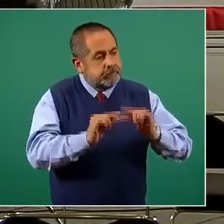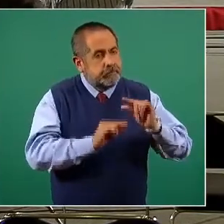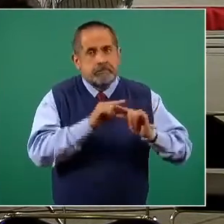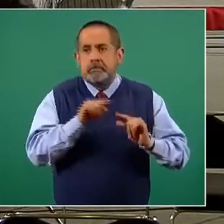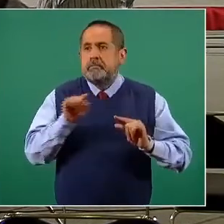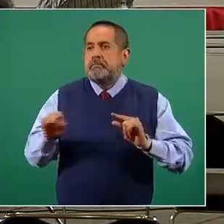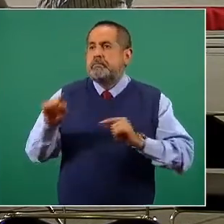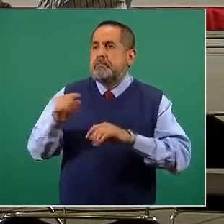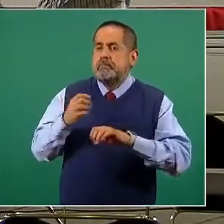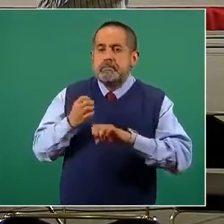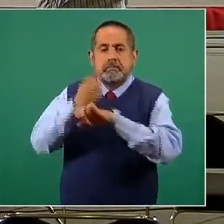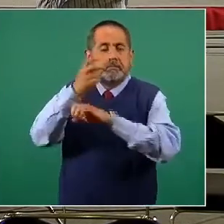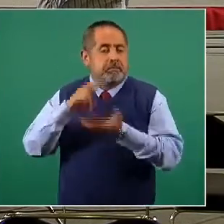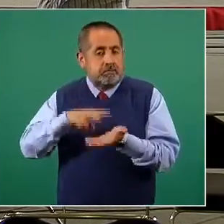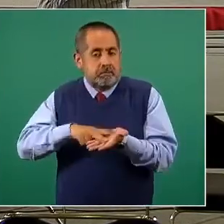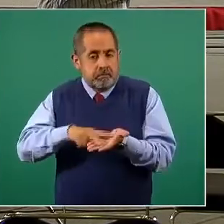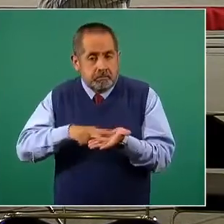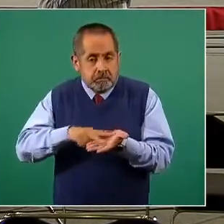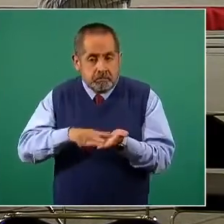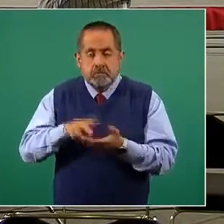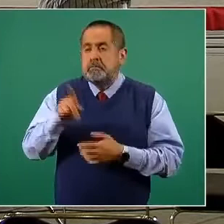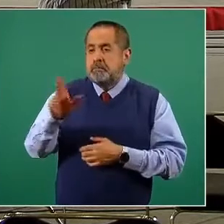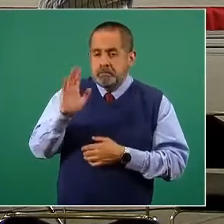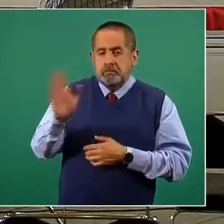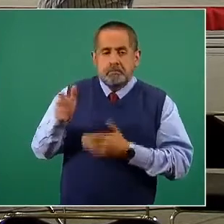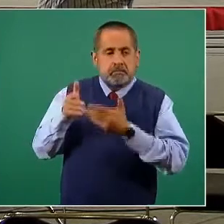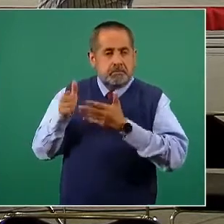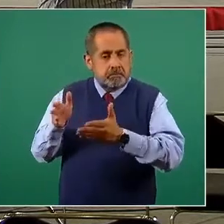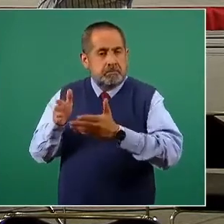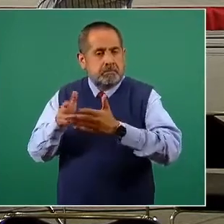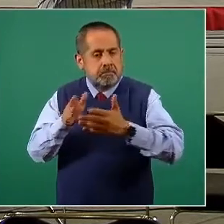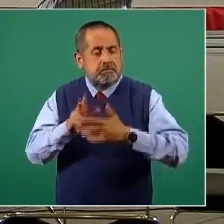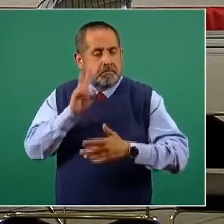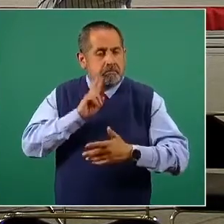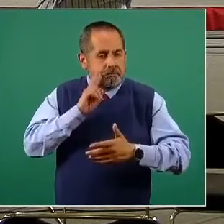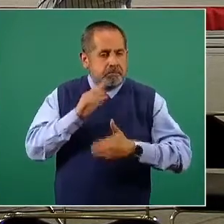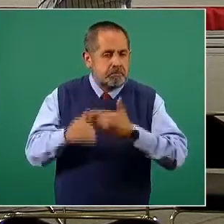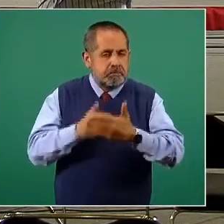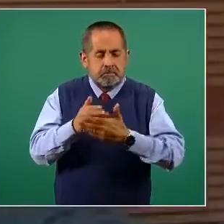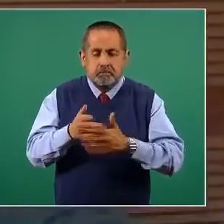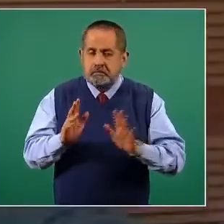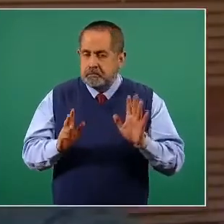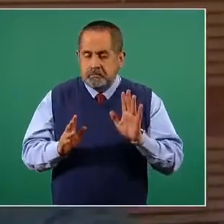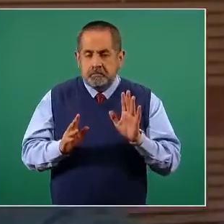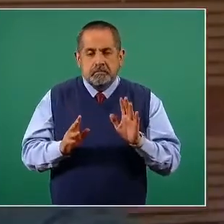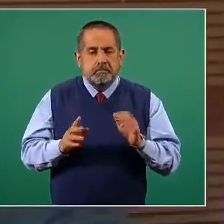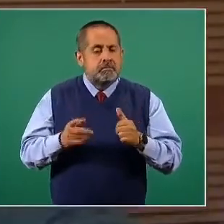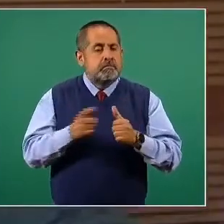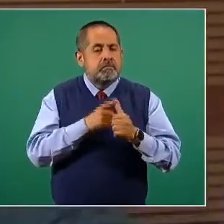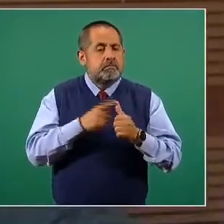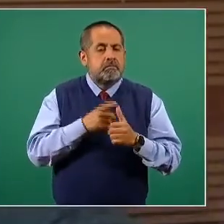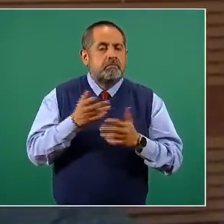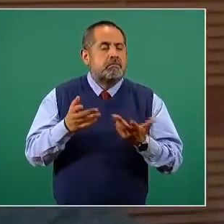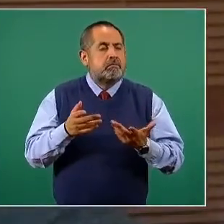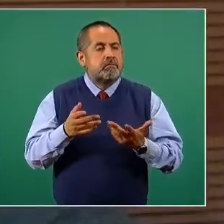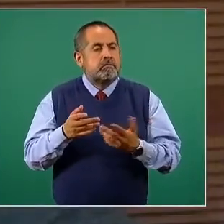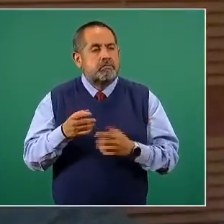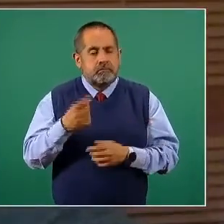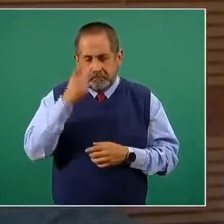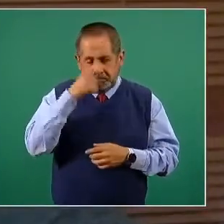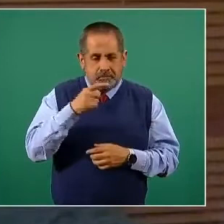semáforo, pues estamos tratando de acelerar esto. Es prioridad de todos el poder